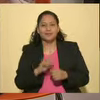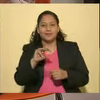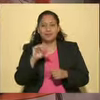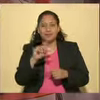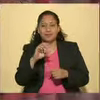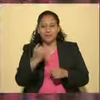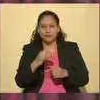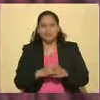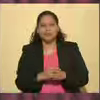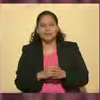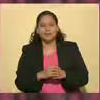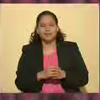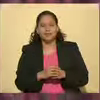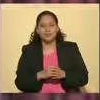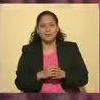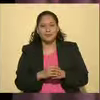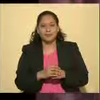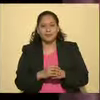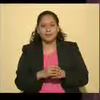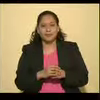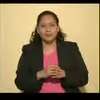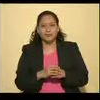Pues.